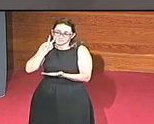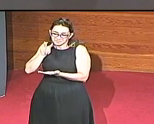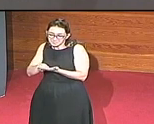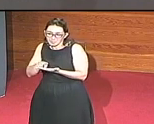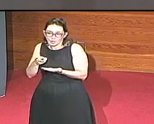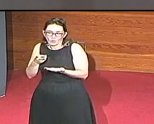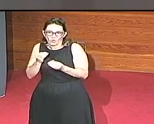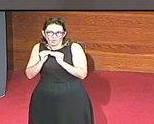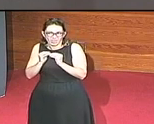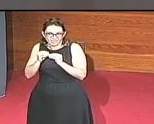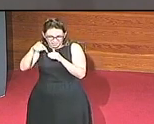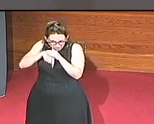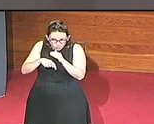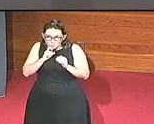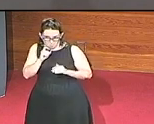pero